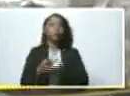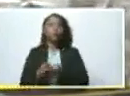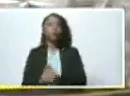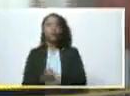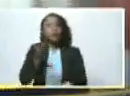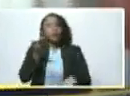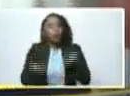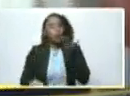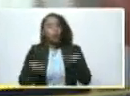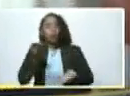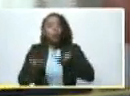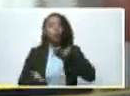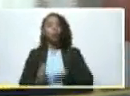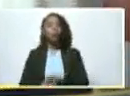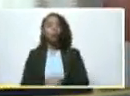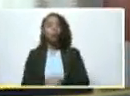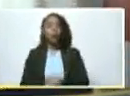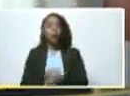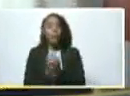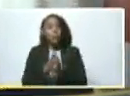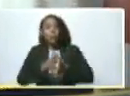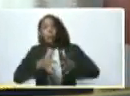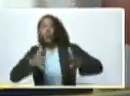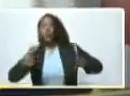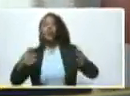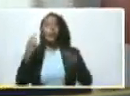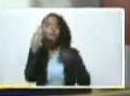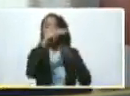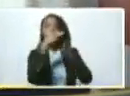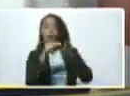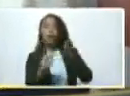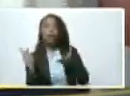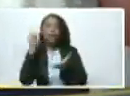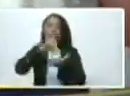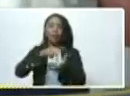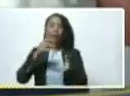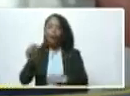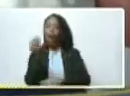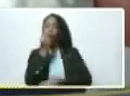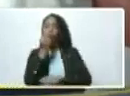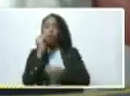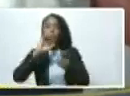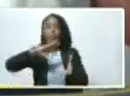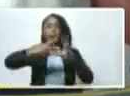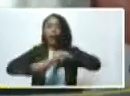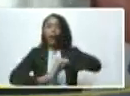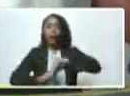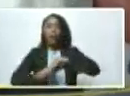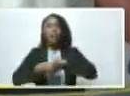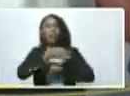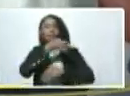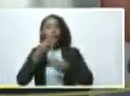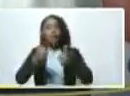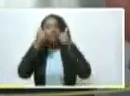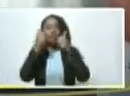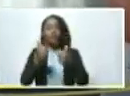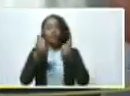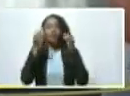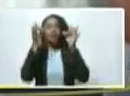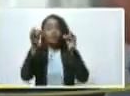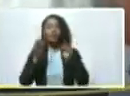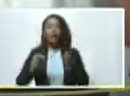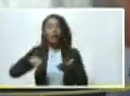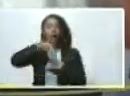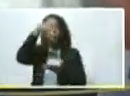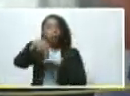estabilizar la cantidad de productos que llega en el CLAP y la calidad nacional.